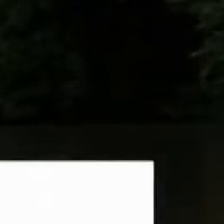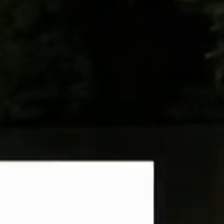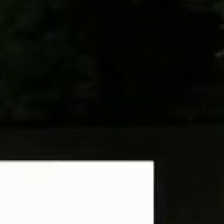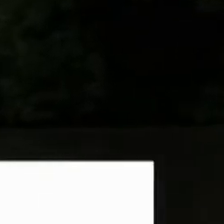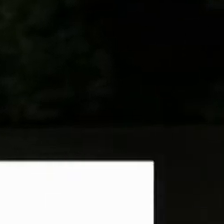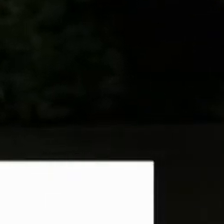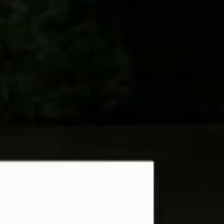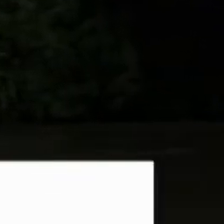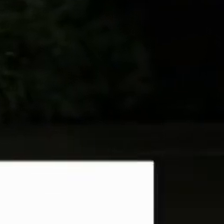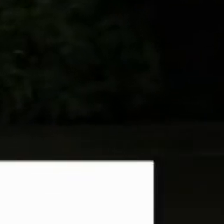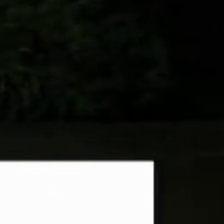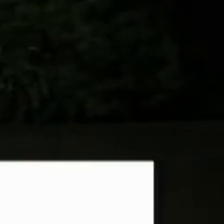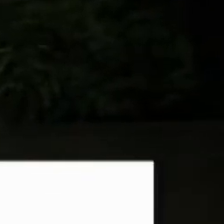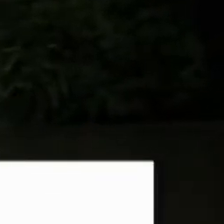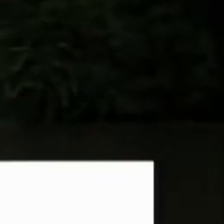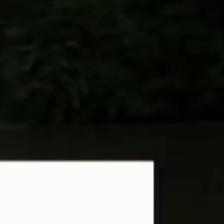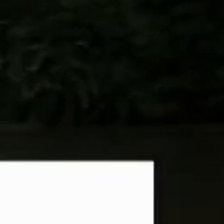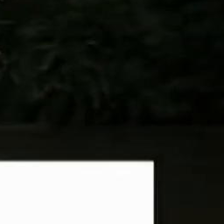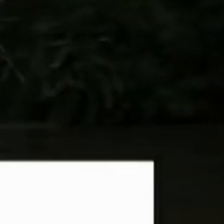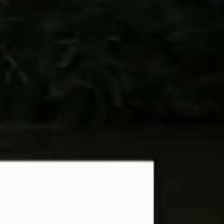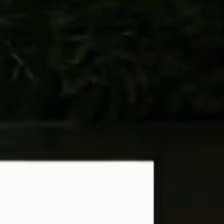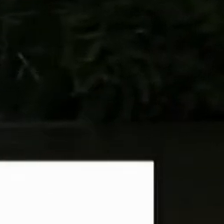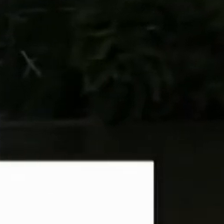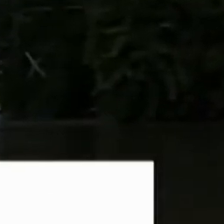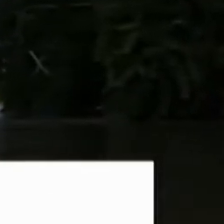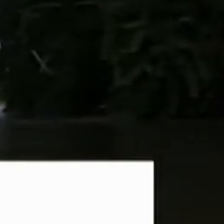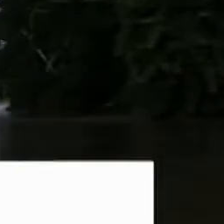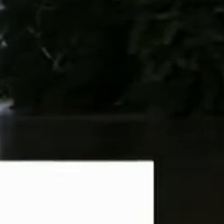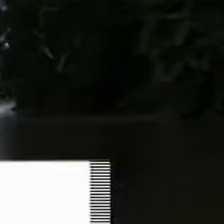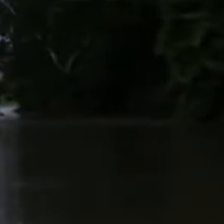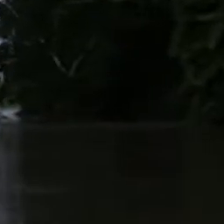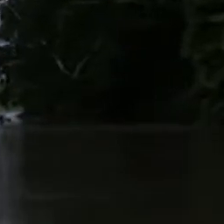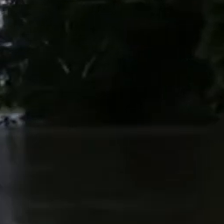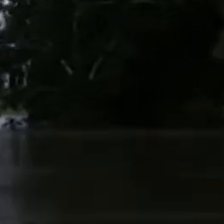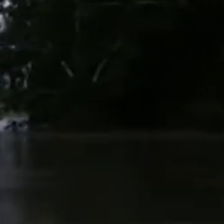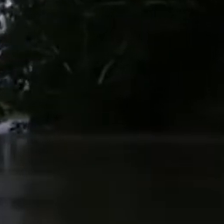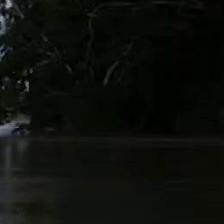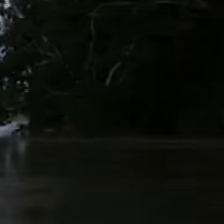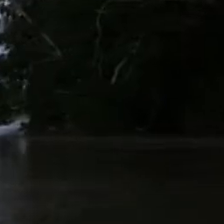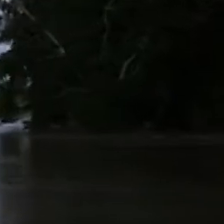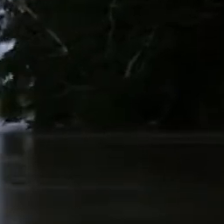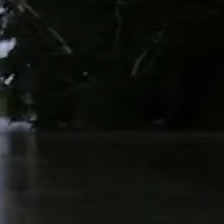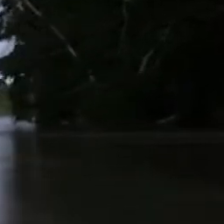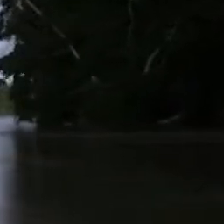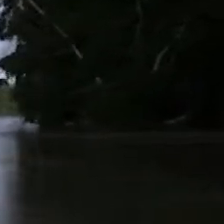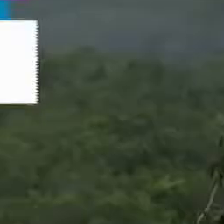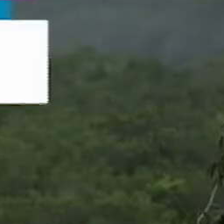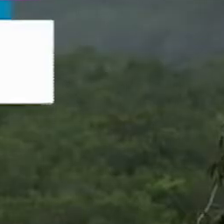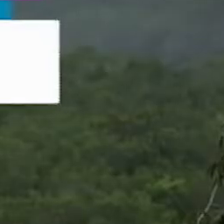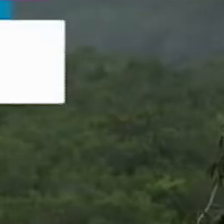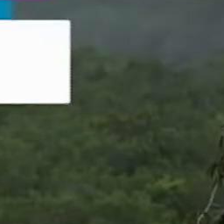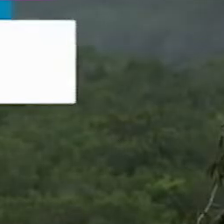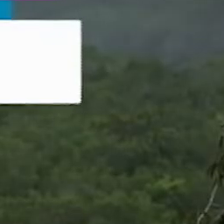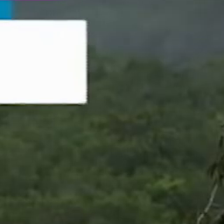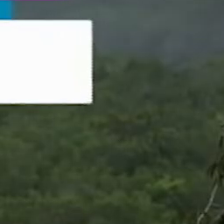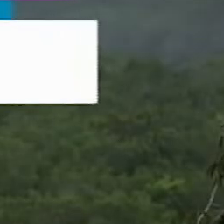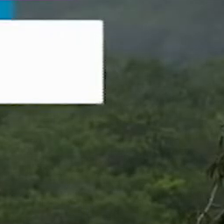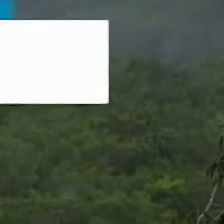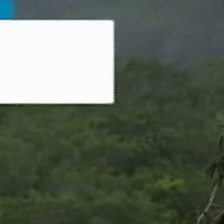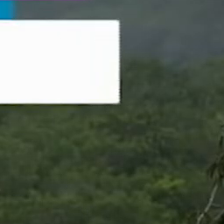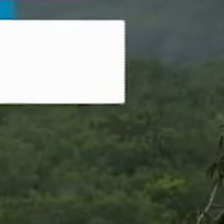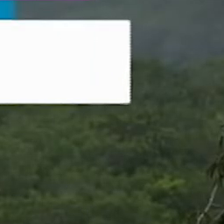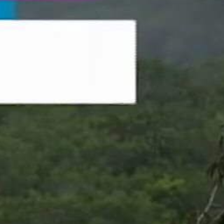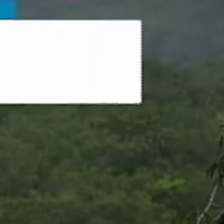achuar que hasta hace no más de 50 años no tenía contacto con la civilización occidental. Economía